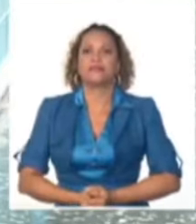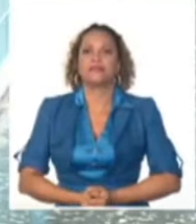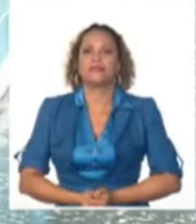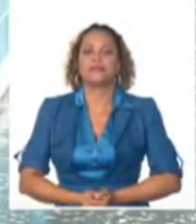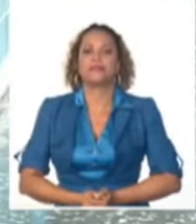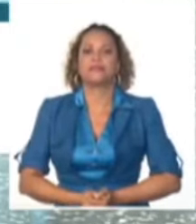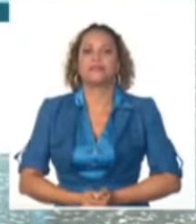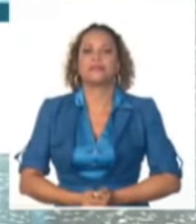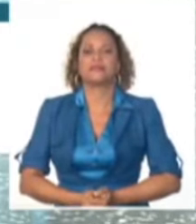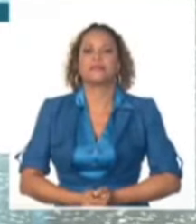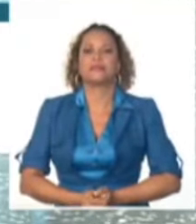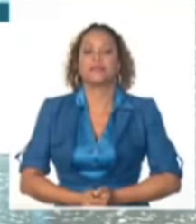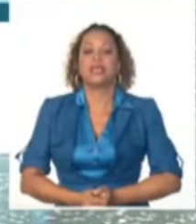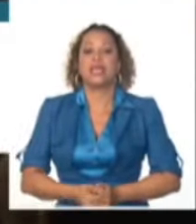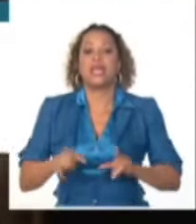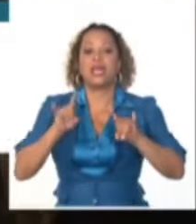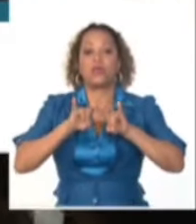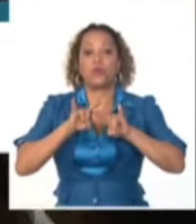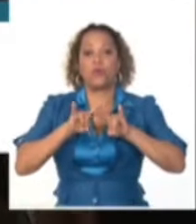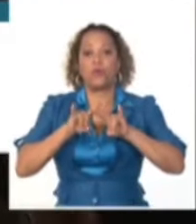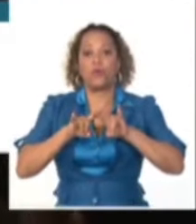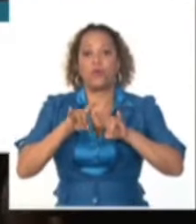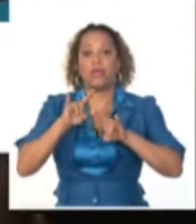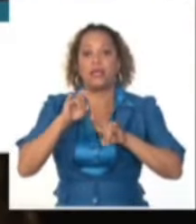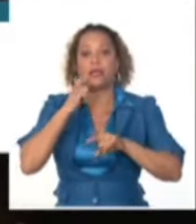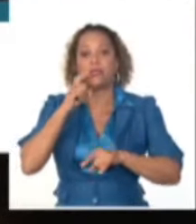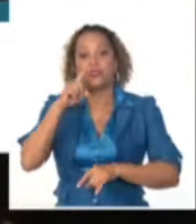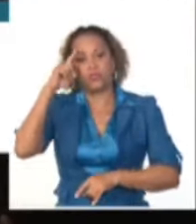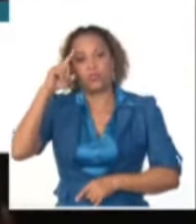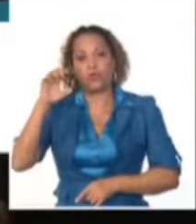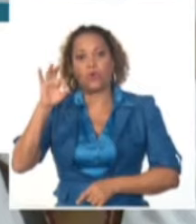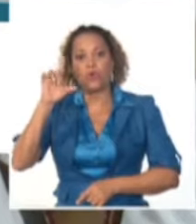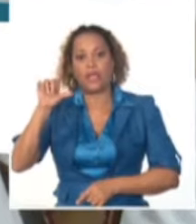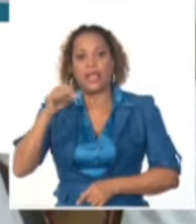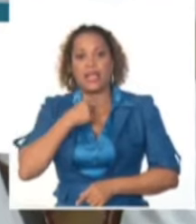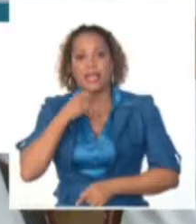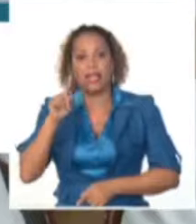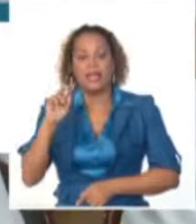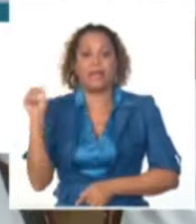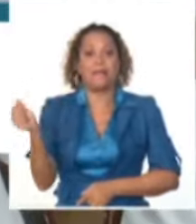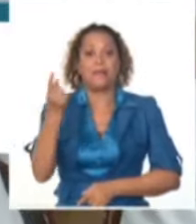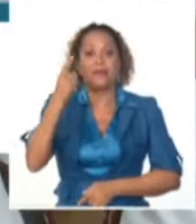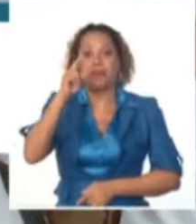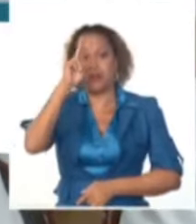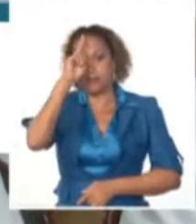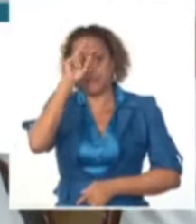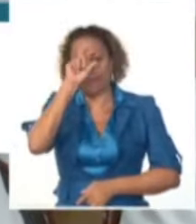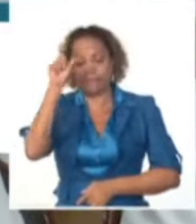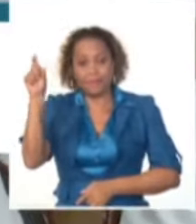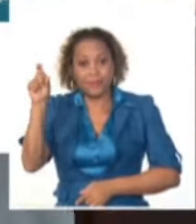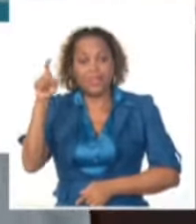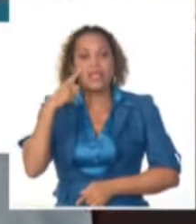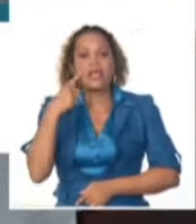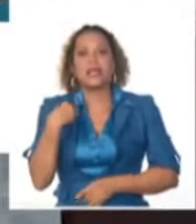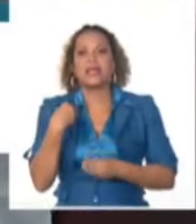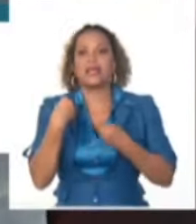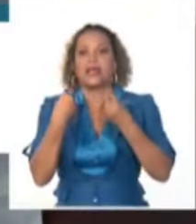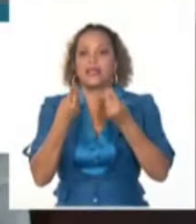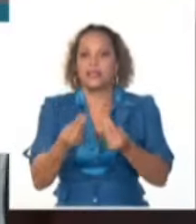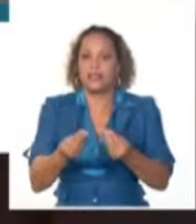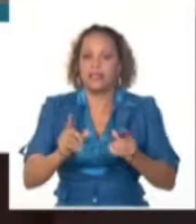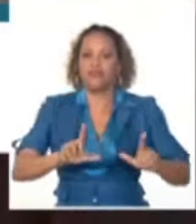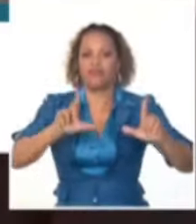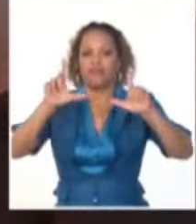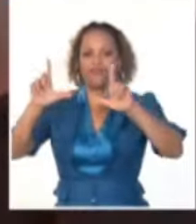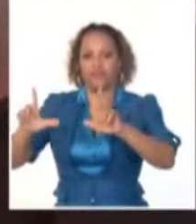que el William Soler haya obtenido esta acreditación. Es el primer hospital pediátrico que la recibe y creo que